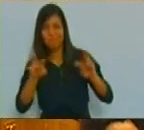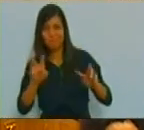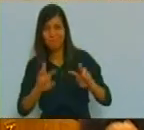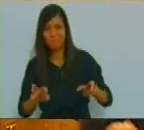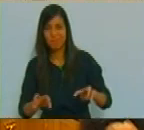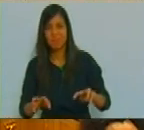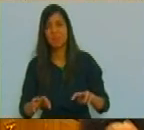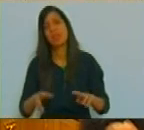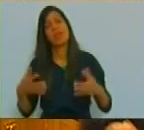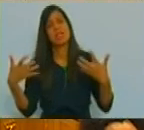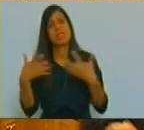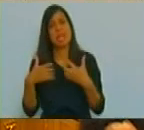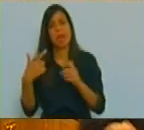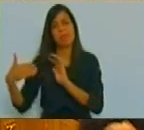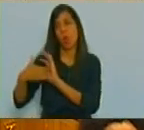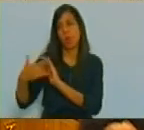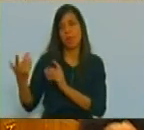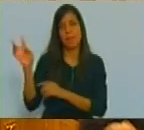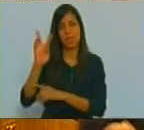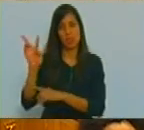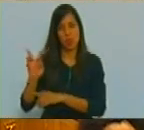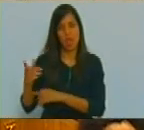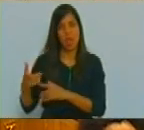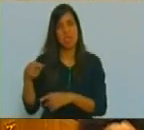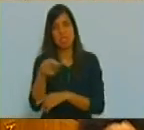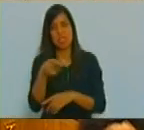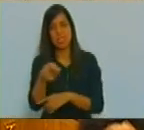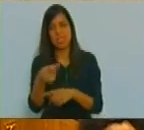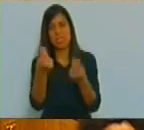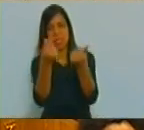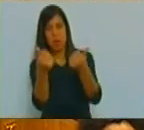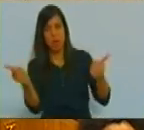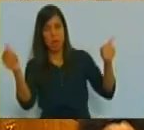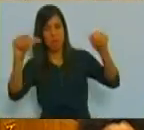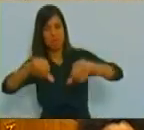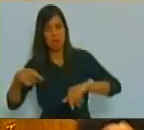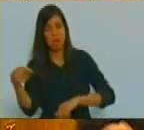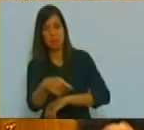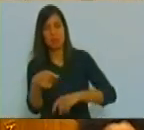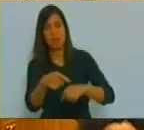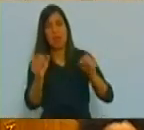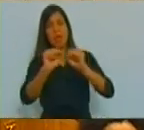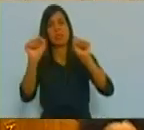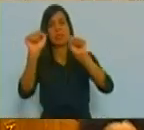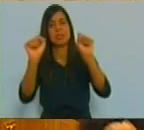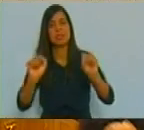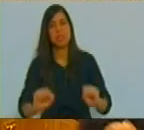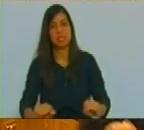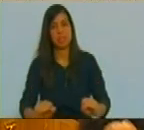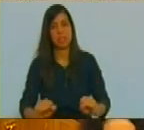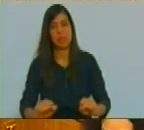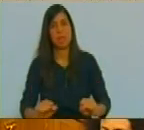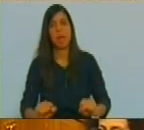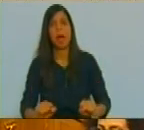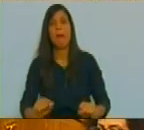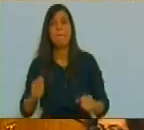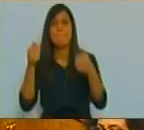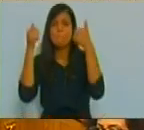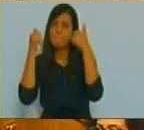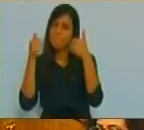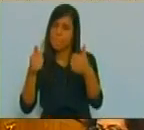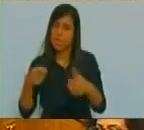una guerra total contra el pueblo venezolano por destruir que por destruir un sistema que dio resultado en que lo demostró